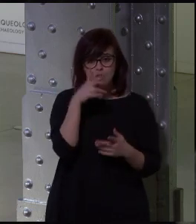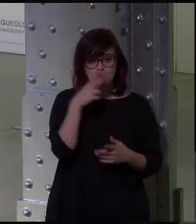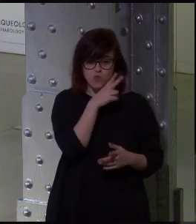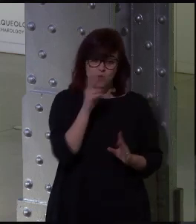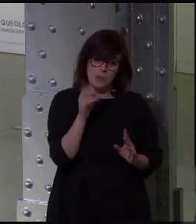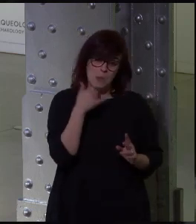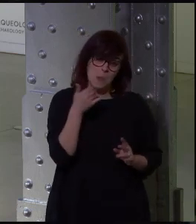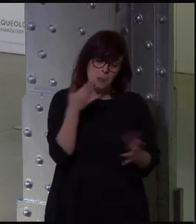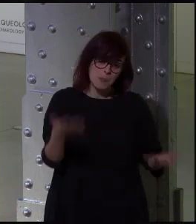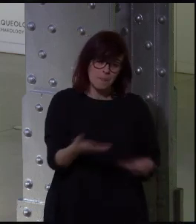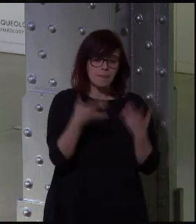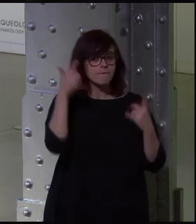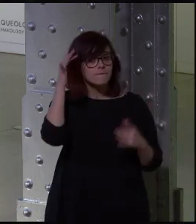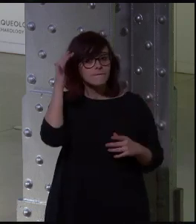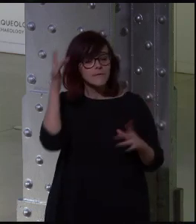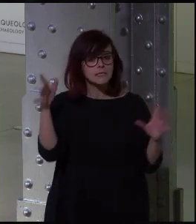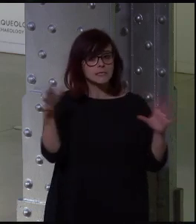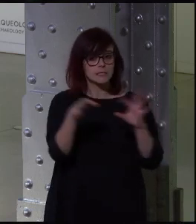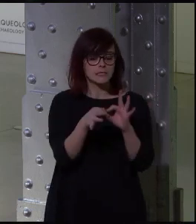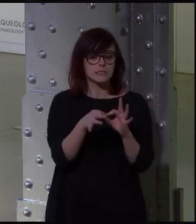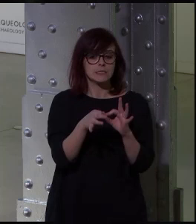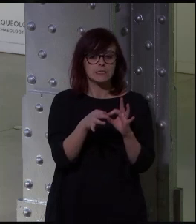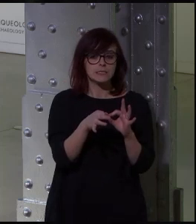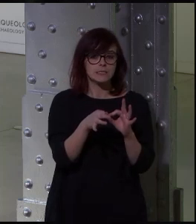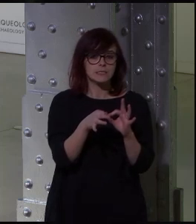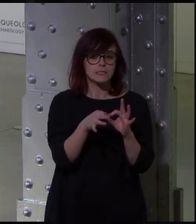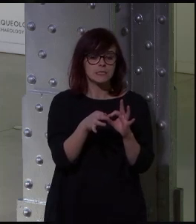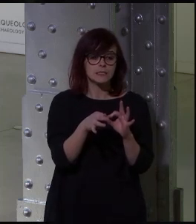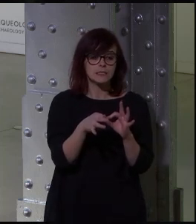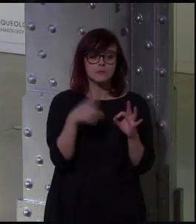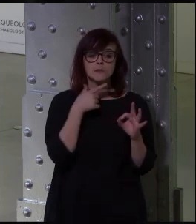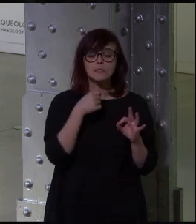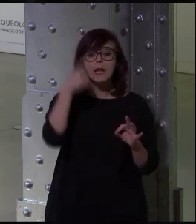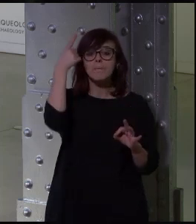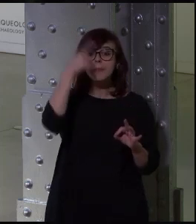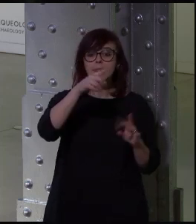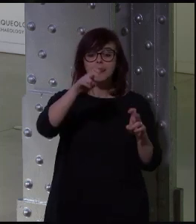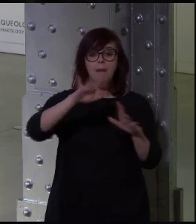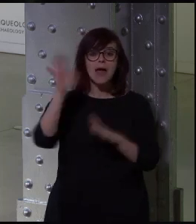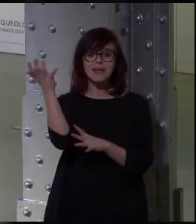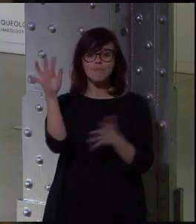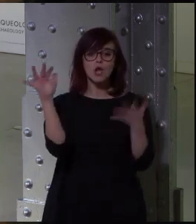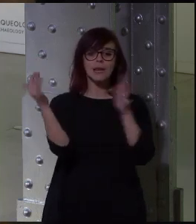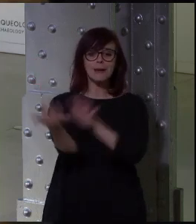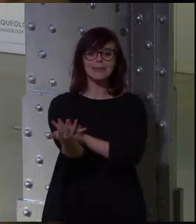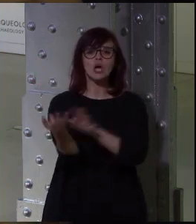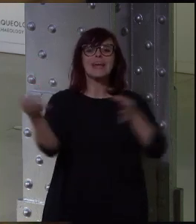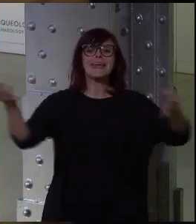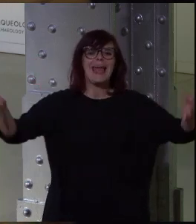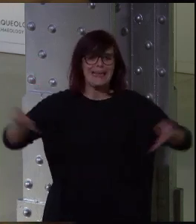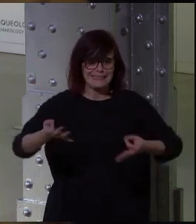al menos ideológicamente, con todo esto, ¿qué hay del cambio climático? ¿Esto qué